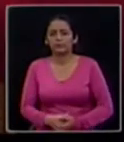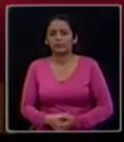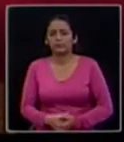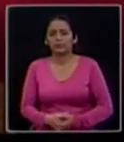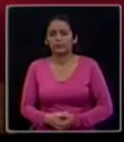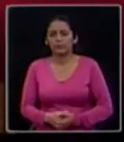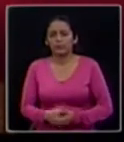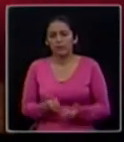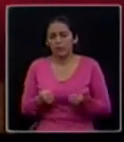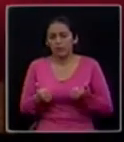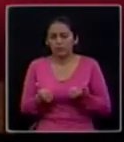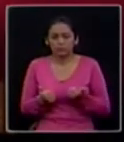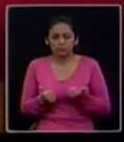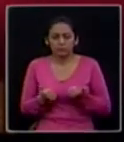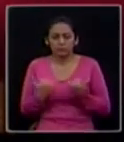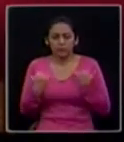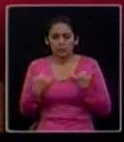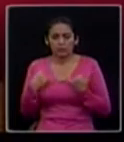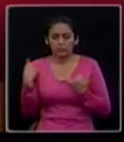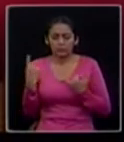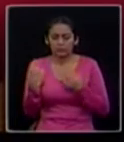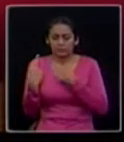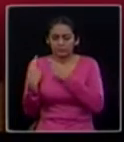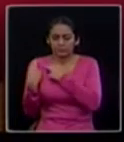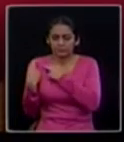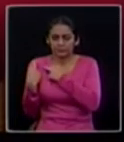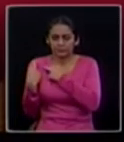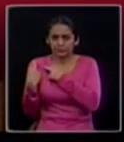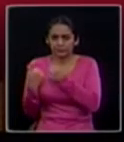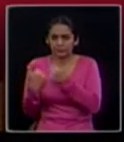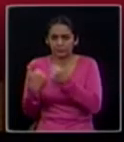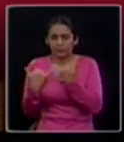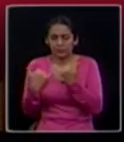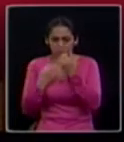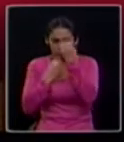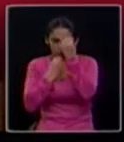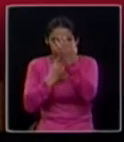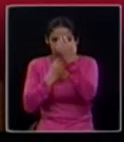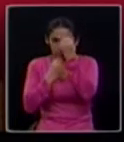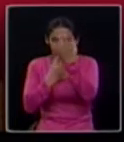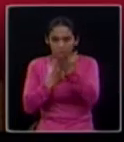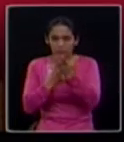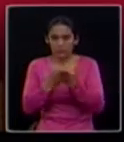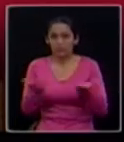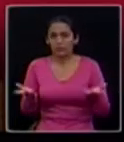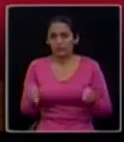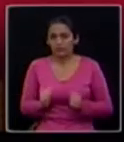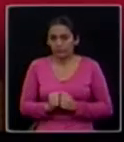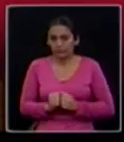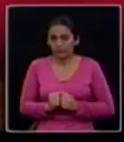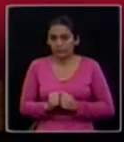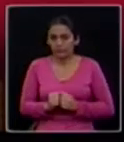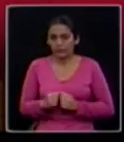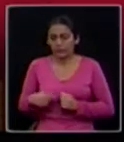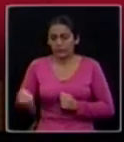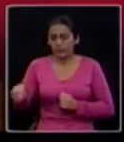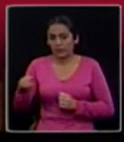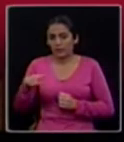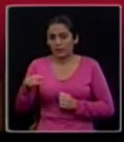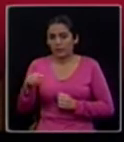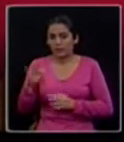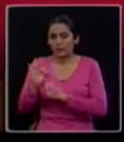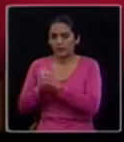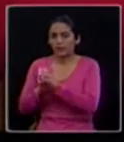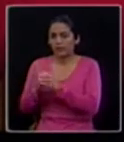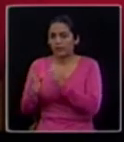que venimos desarrollando. Estimado Javier, es también importante que la ciudadanía conozca que el Consejo es quien organiza en términos generales el concurso,